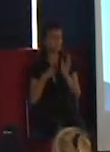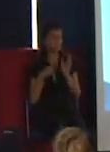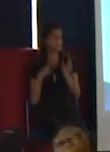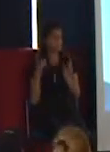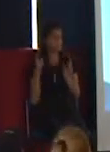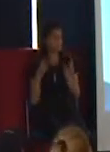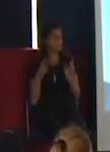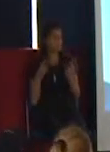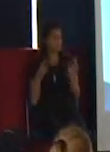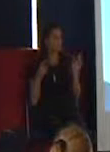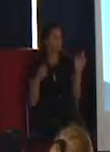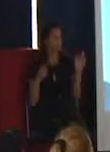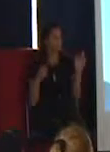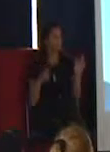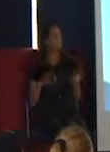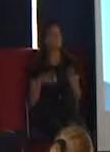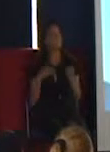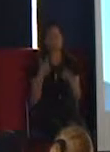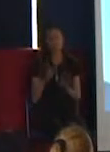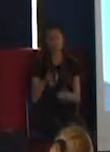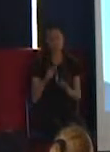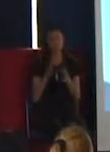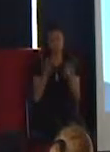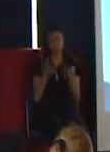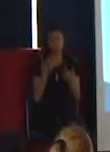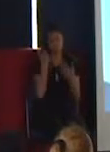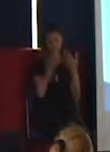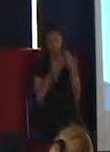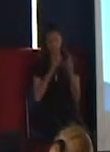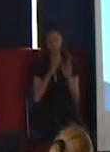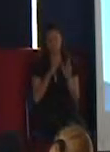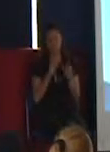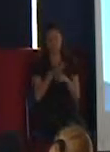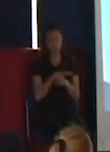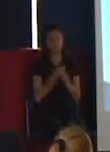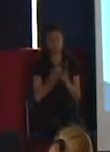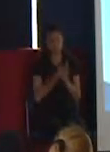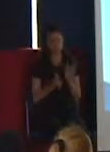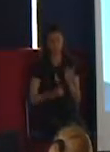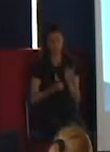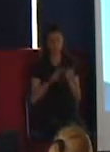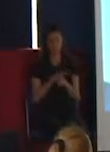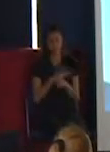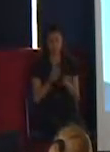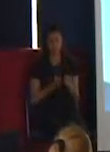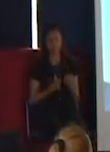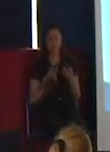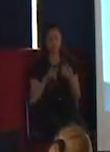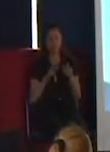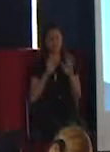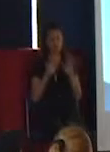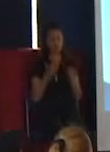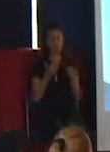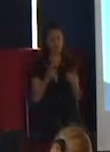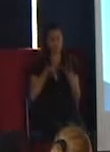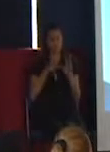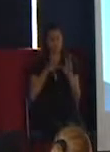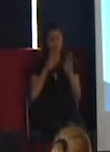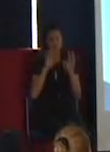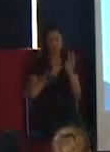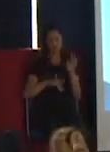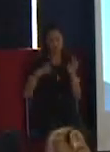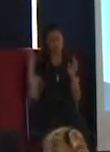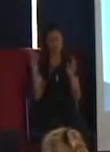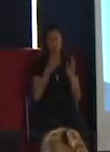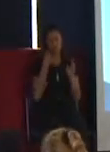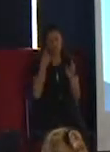Vamos a mirar, si ustedes quieren, miramos casos específicos en momentos específicos. Ahorita estamos mirando ese marco general,